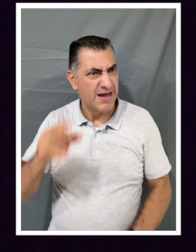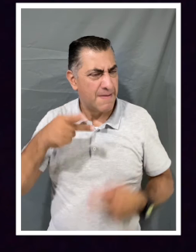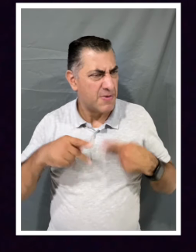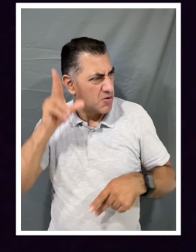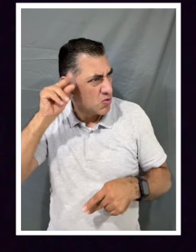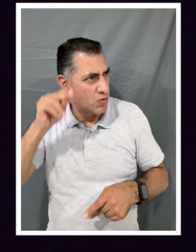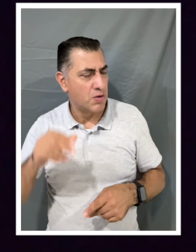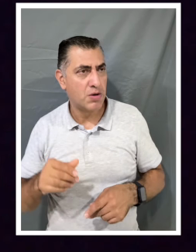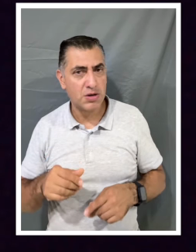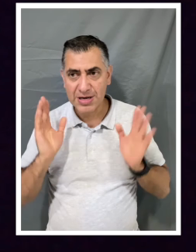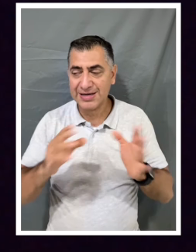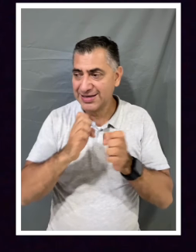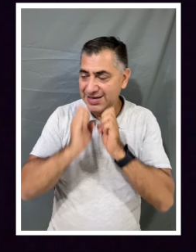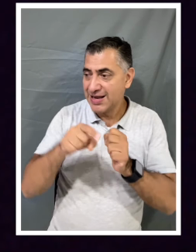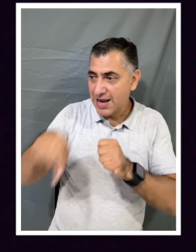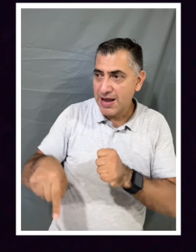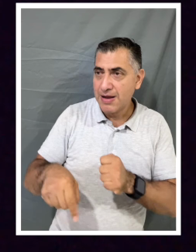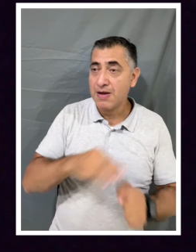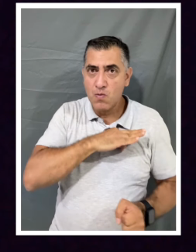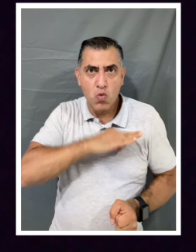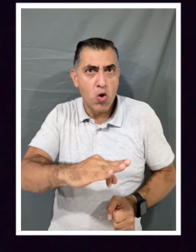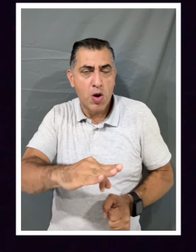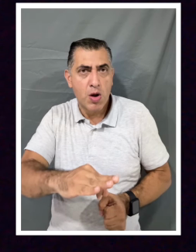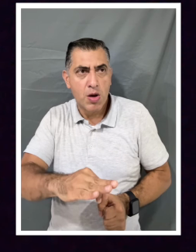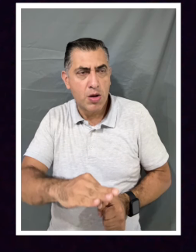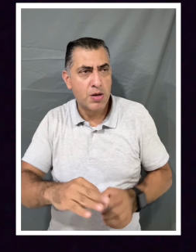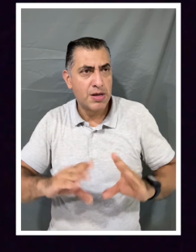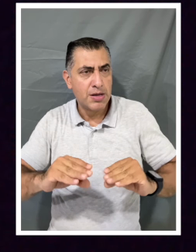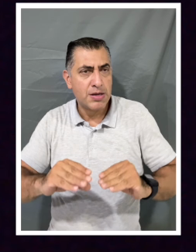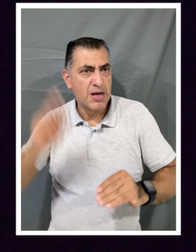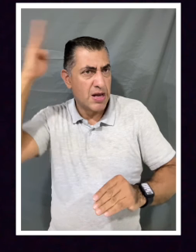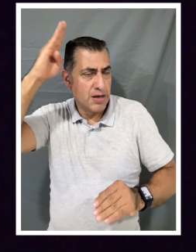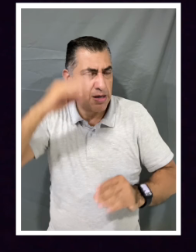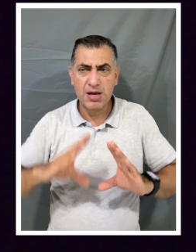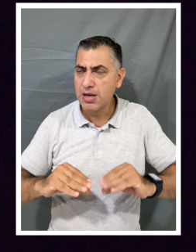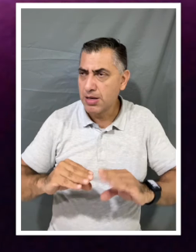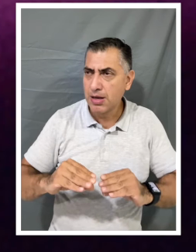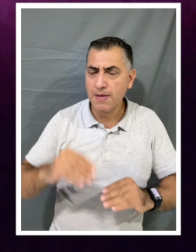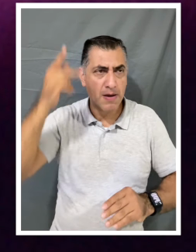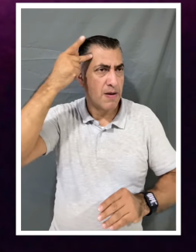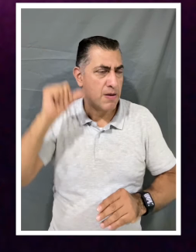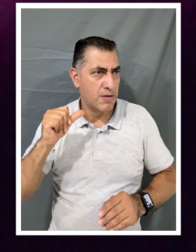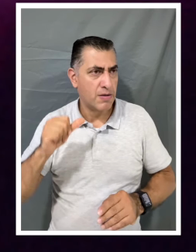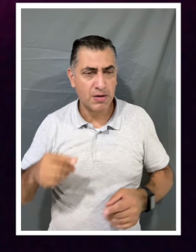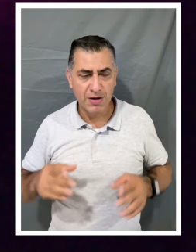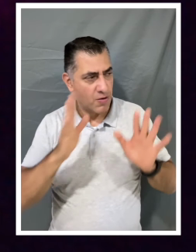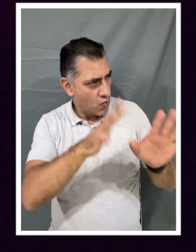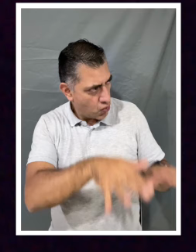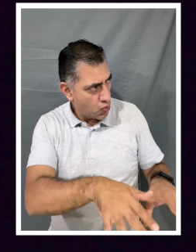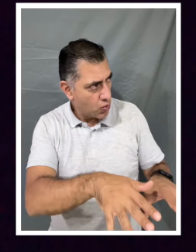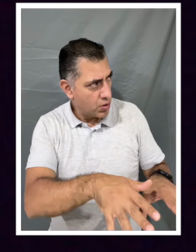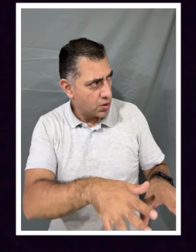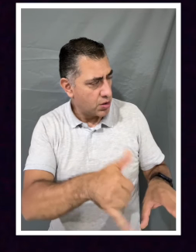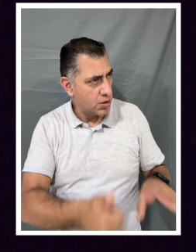escuchan y ya que están ahí tienen la capacidad sobrenatural de capacitar líderes de capacitar pastores los dejan en ese